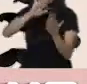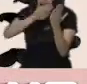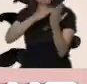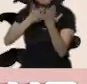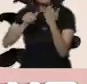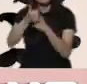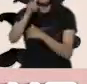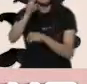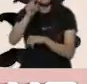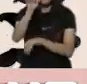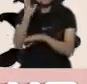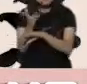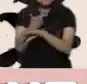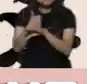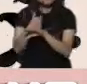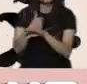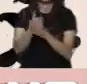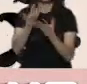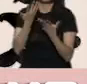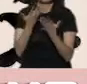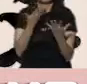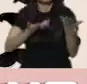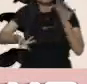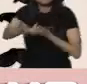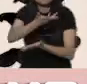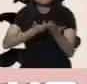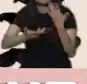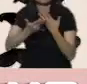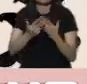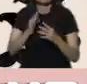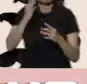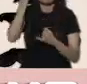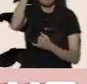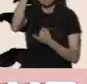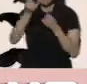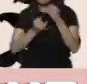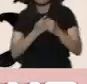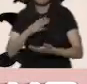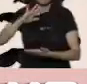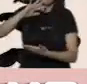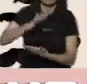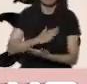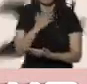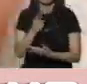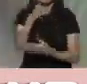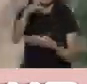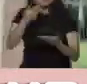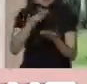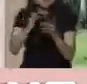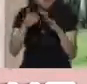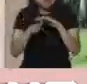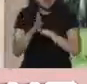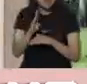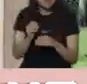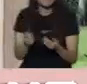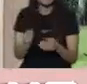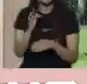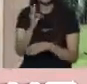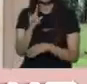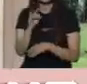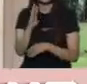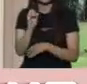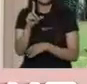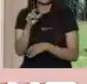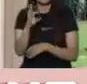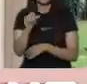16 artistas jugarán con los sentimientos del público y la improvisación. Las entradas las pueden encontrar en tu boleta. Finalmente, el Planetario